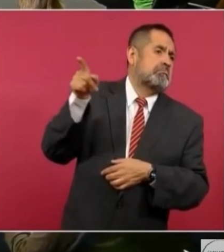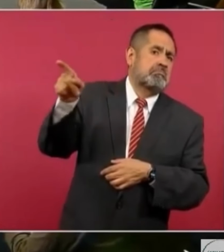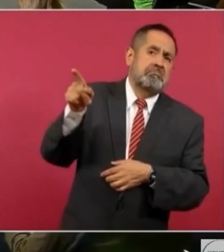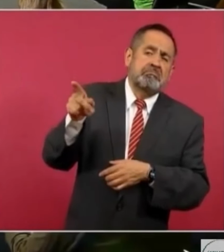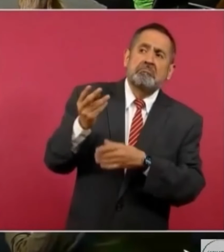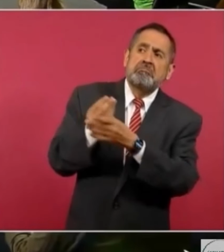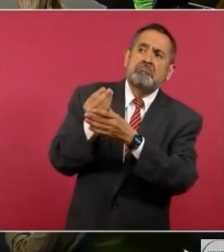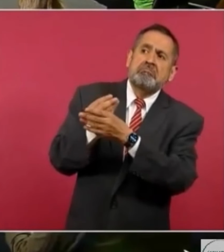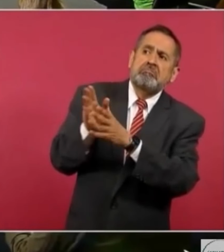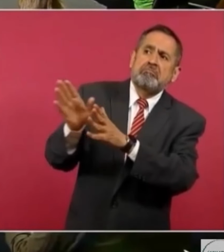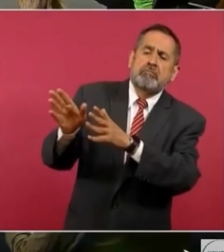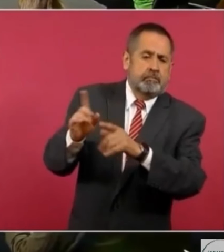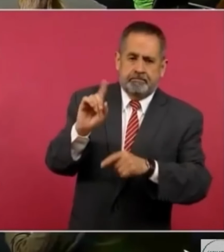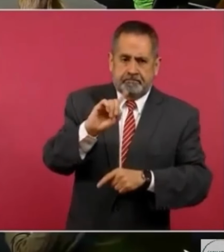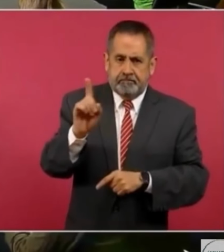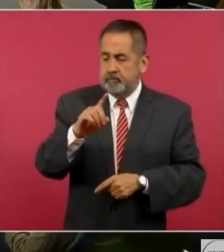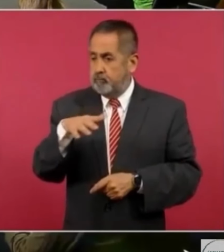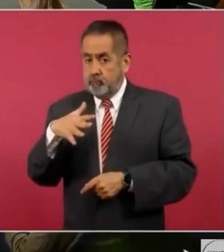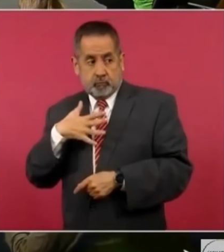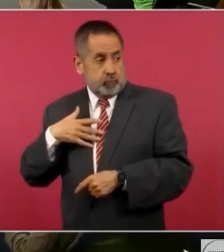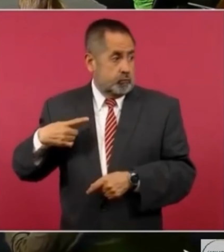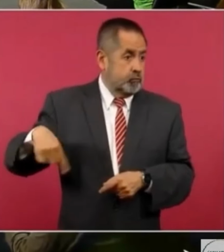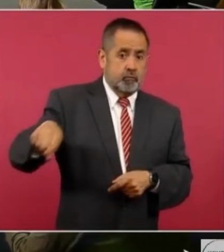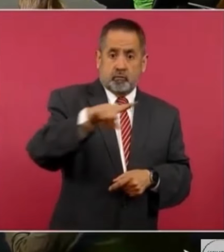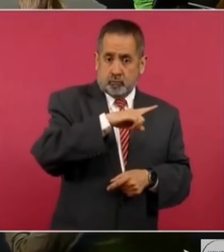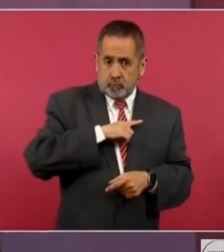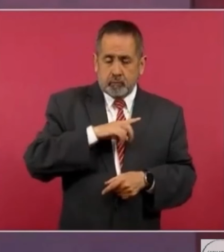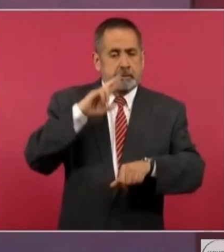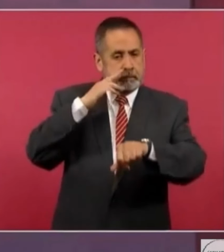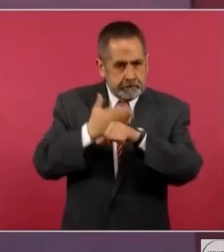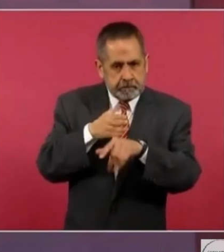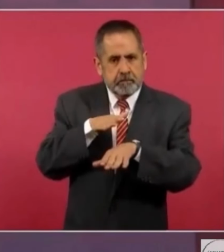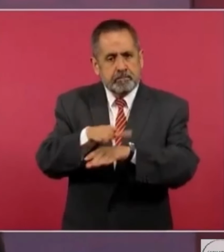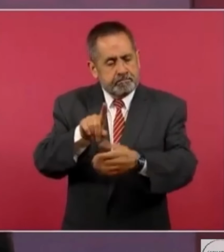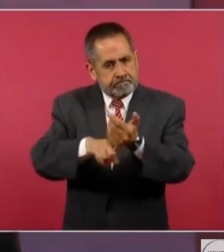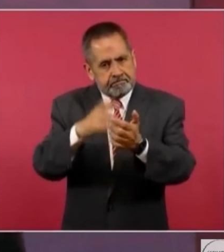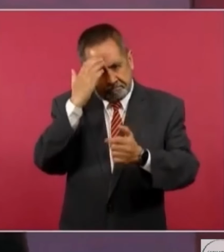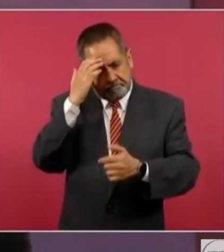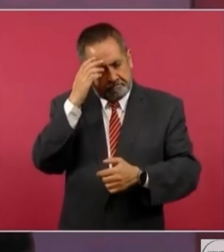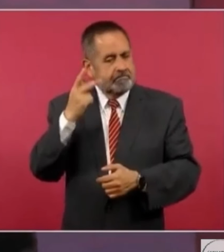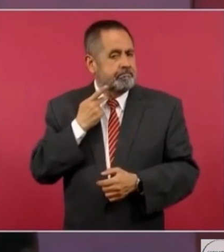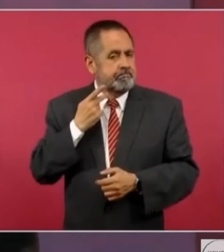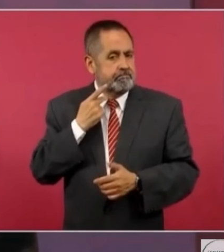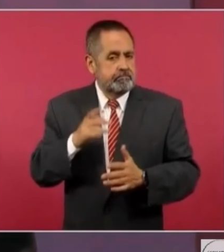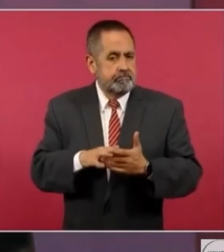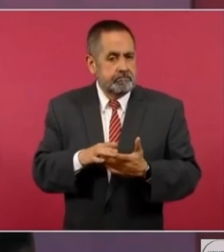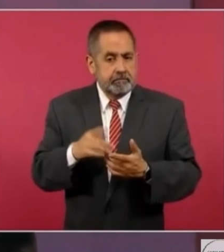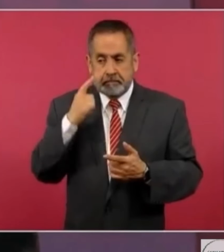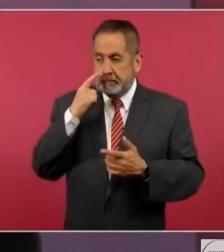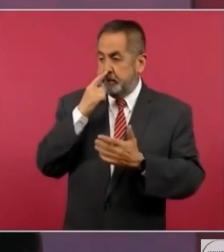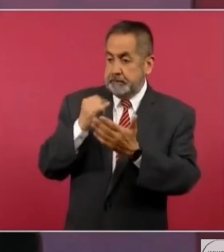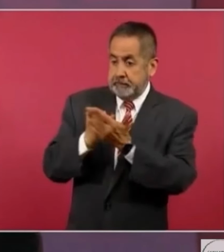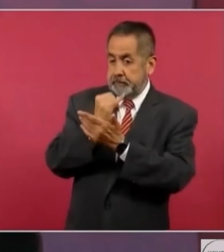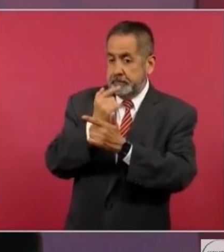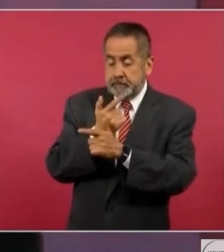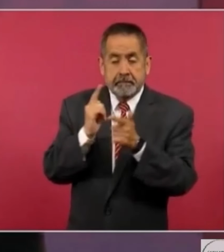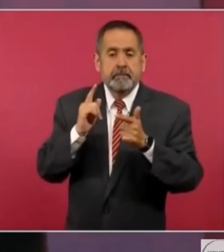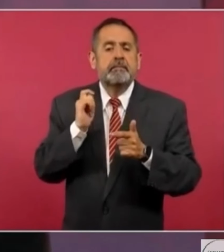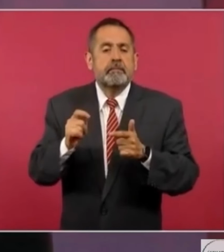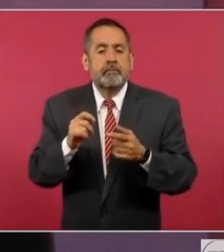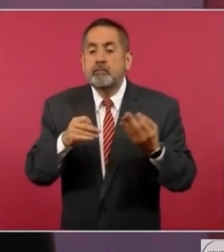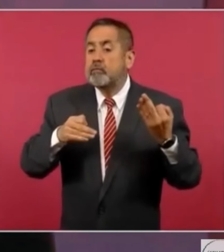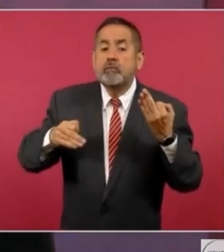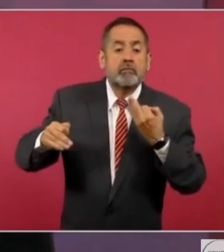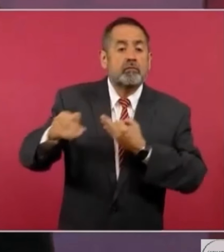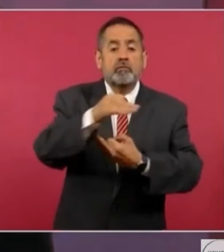de los políticos. No, En una democracia la política es asunto de todos.